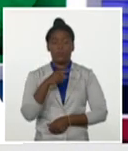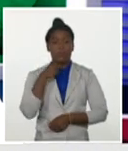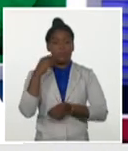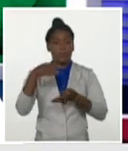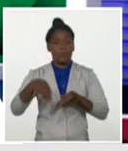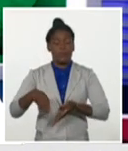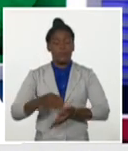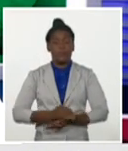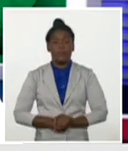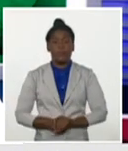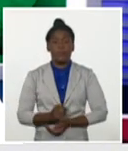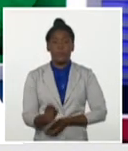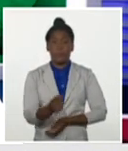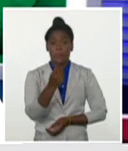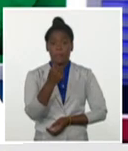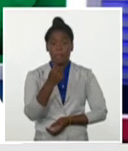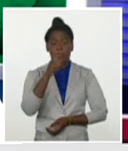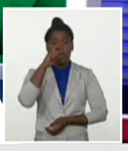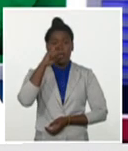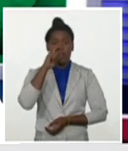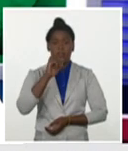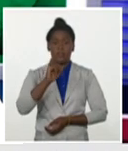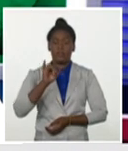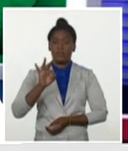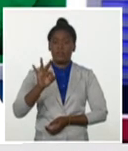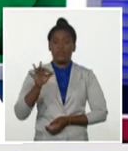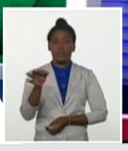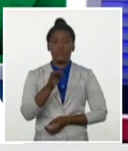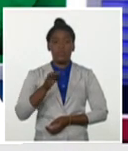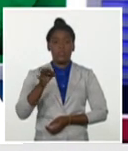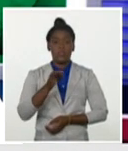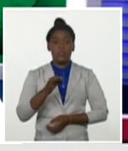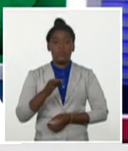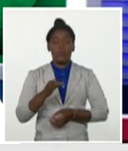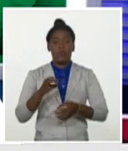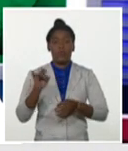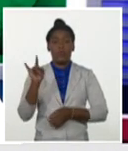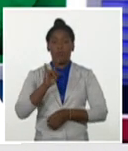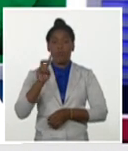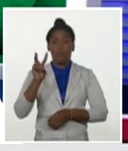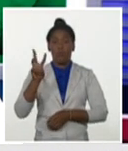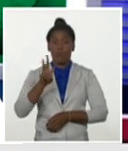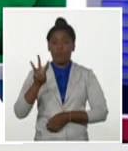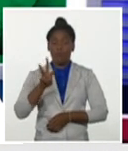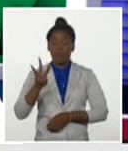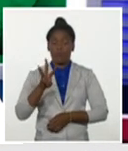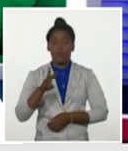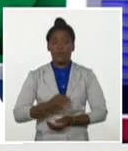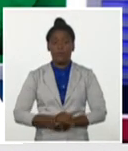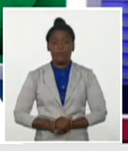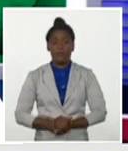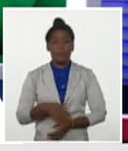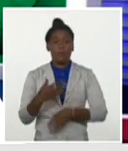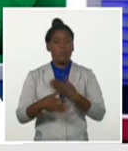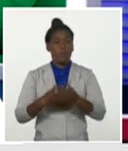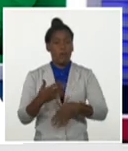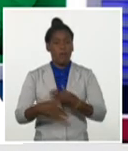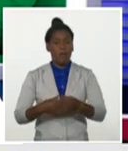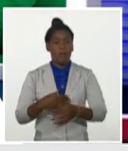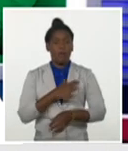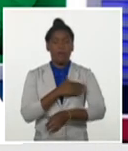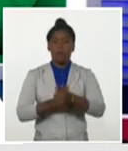una paciente de 68 años de edad del municipio de Guine, con antecedentes de hipertensión arterial y